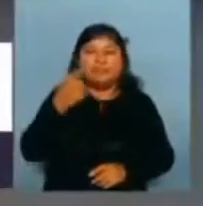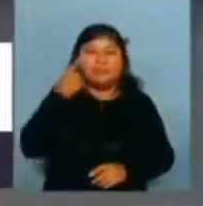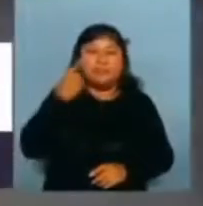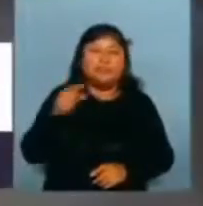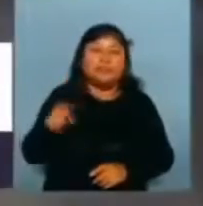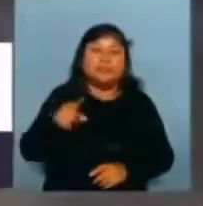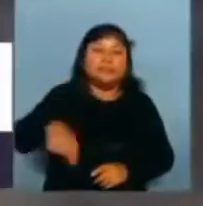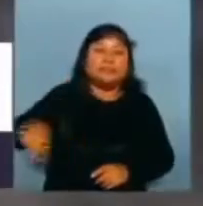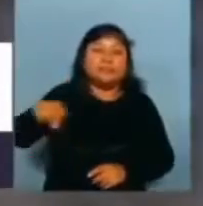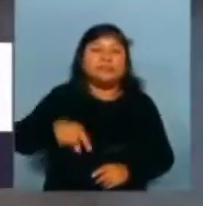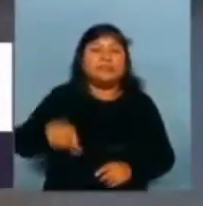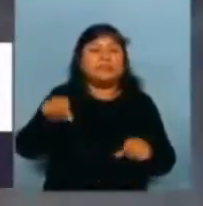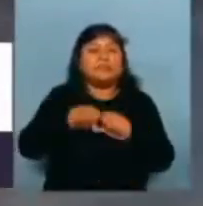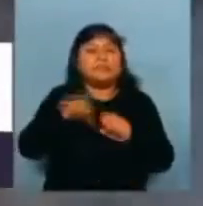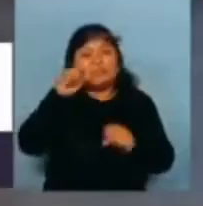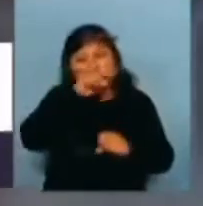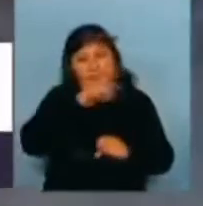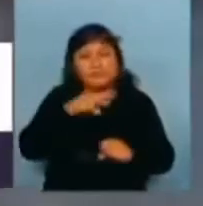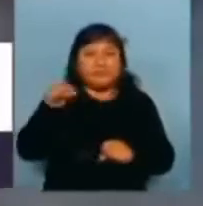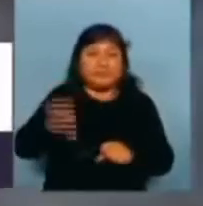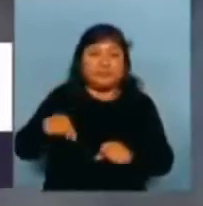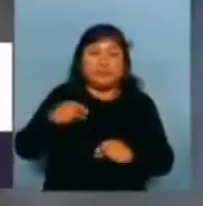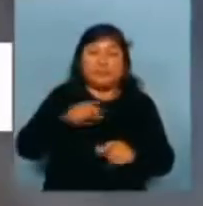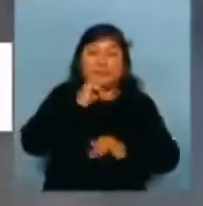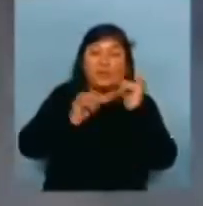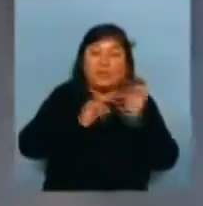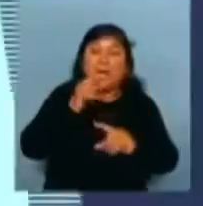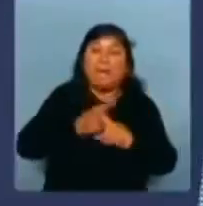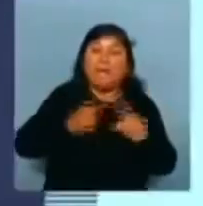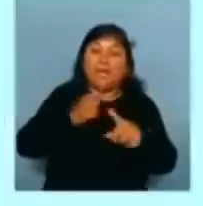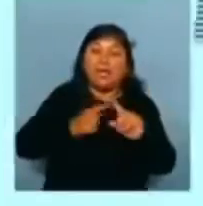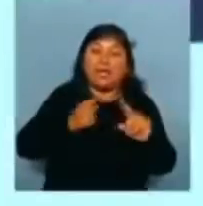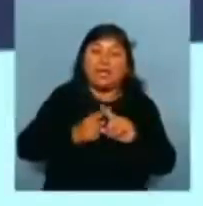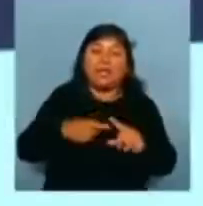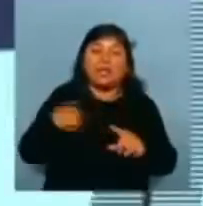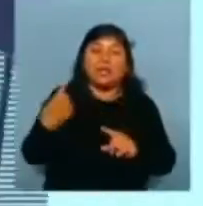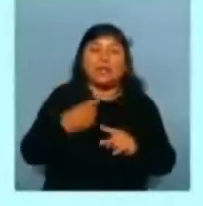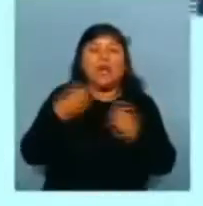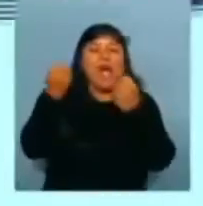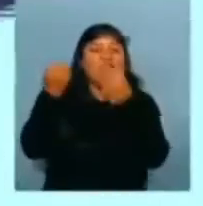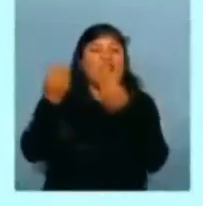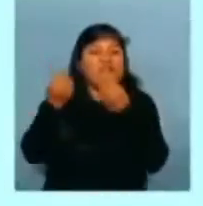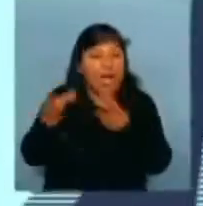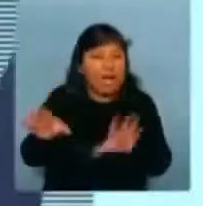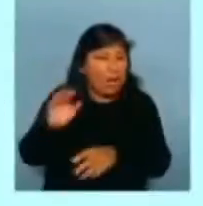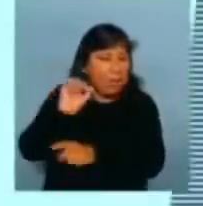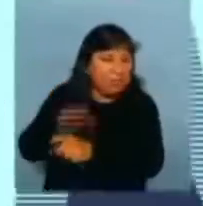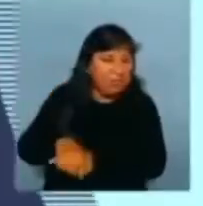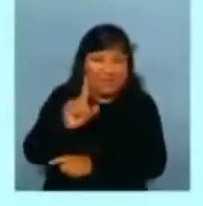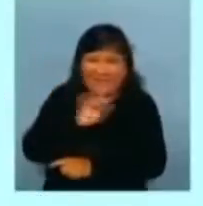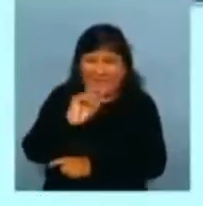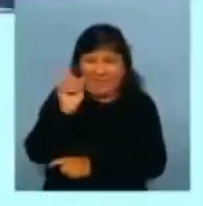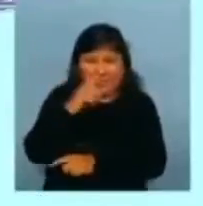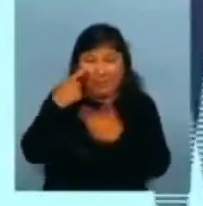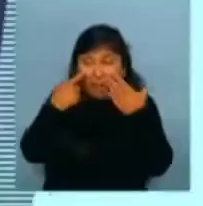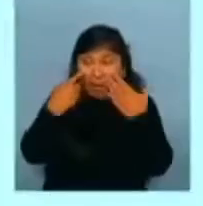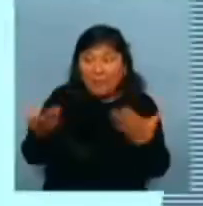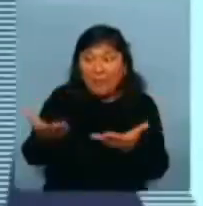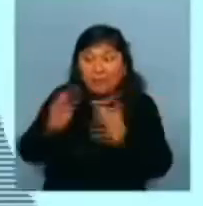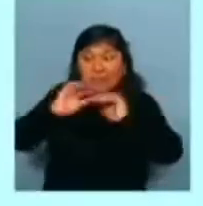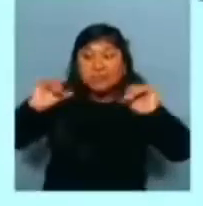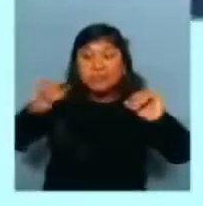minutos aquí en Canal 7, en el noticiero del mediodía. Sabés que no te vamos a abandonar, vamos a seguir conociendo todo lo que vayas